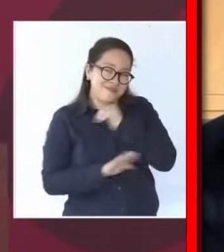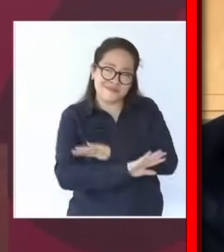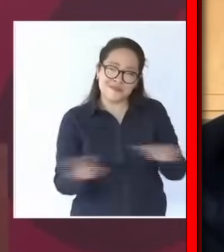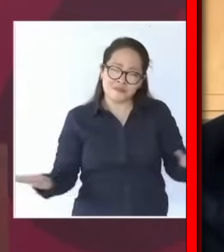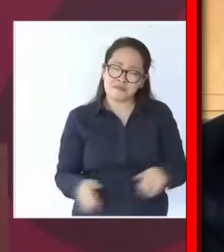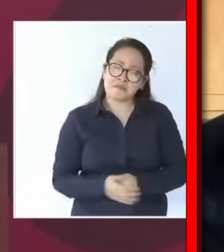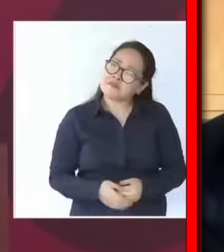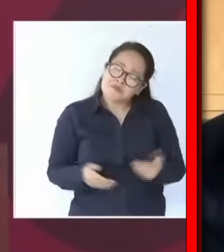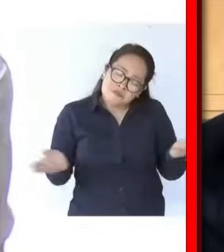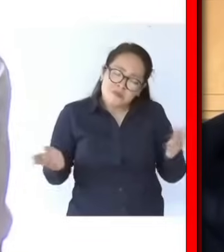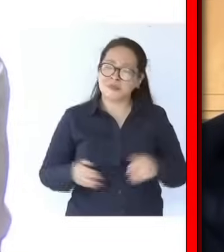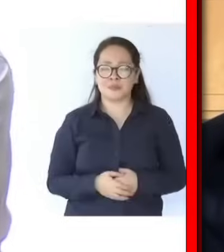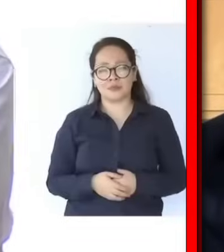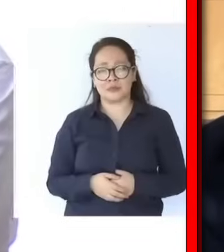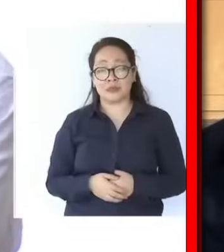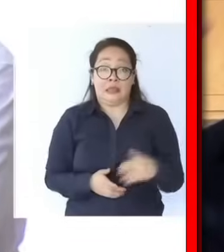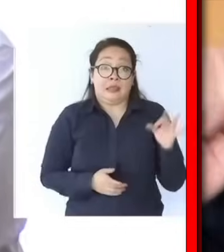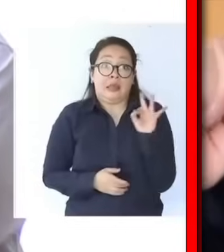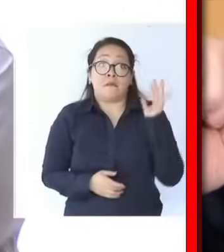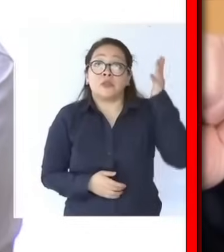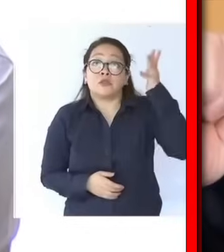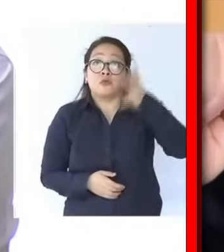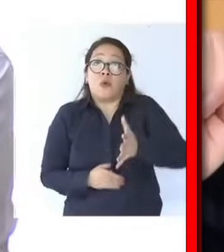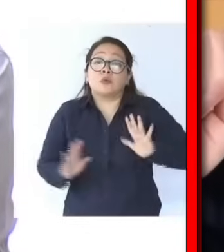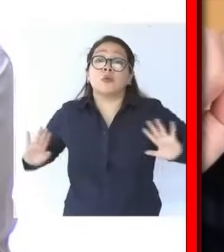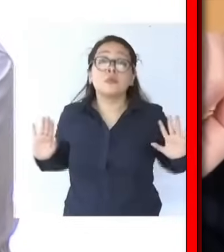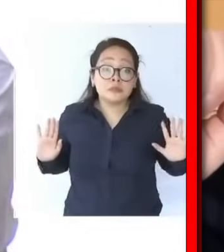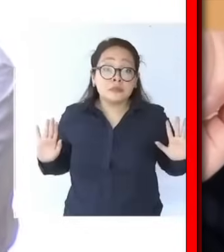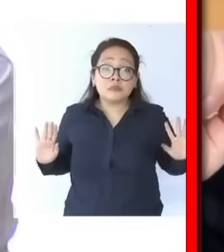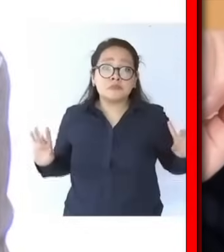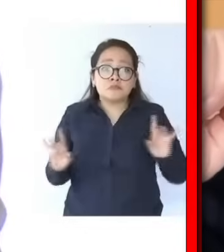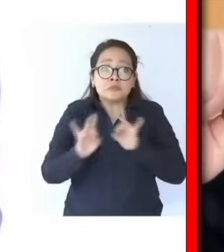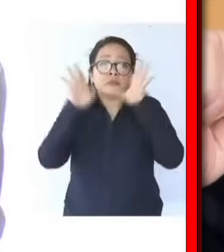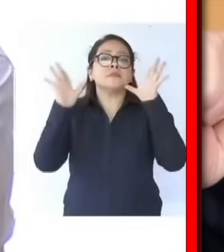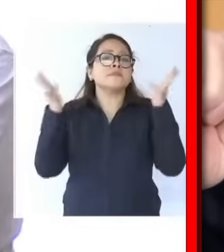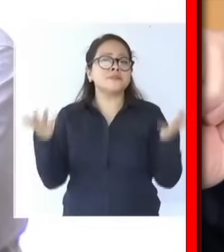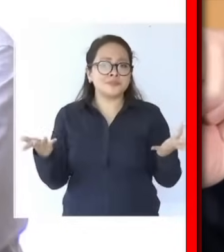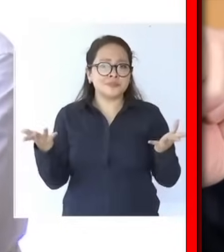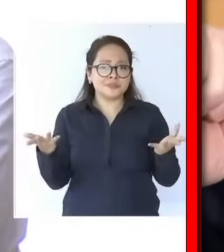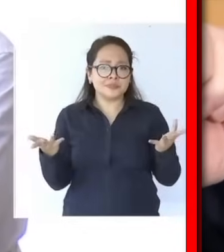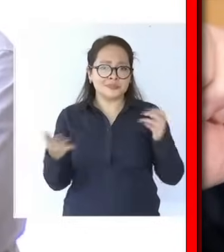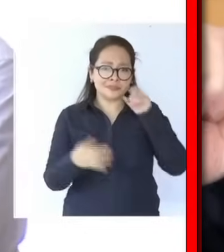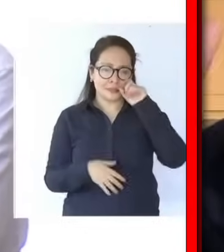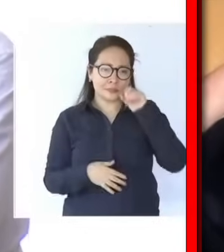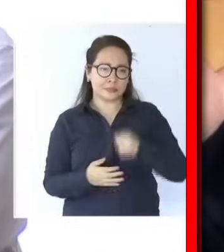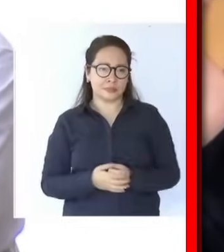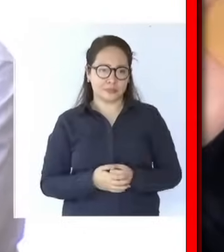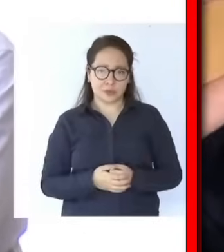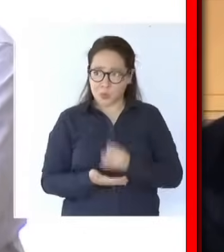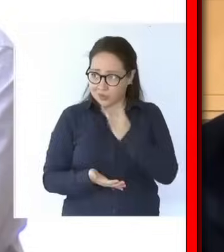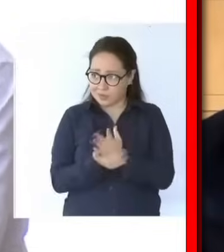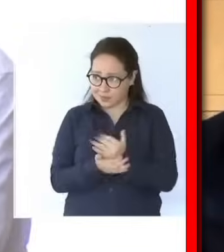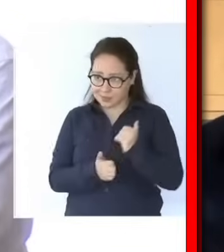de todas maneras si lo hicieran no van a defender a México solo